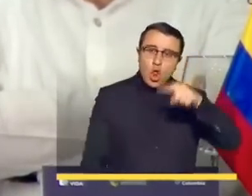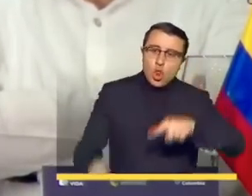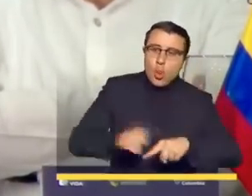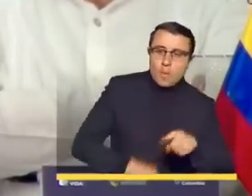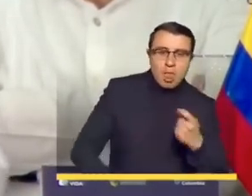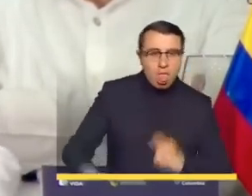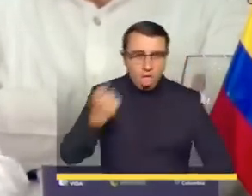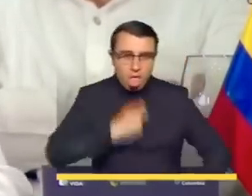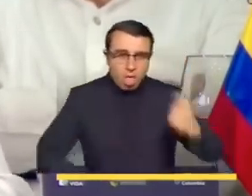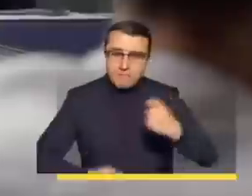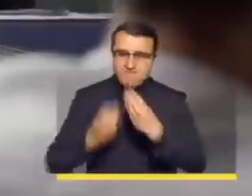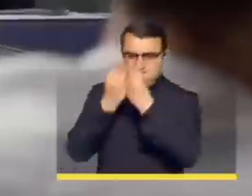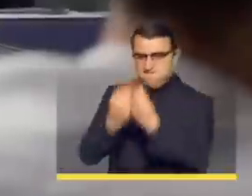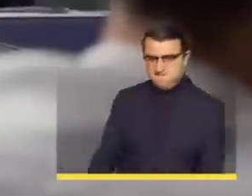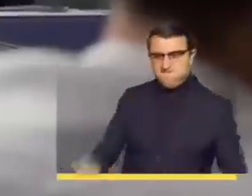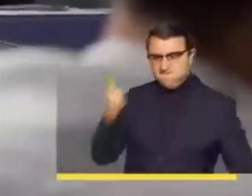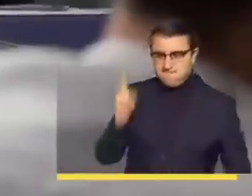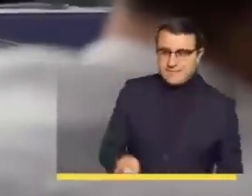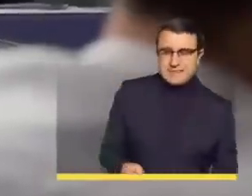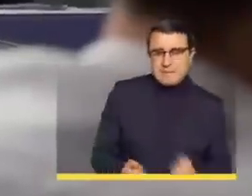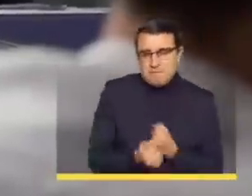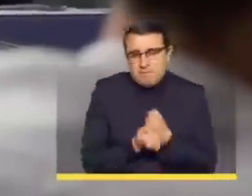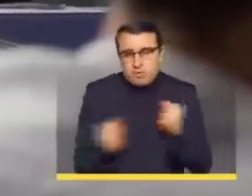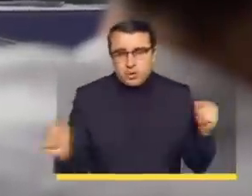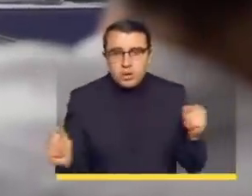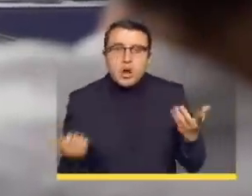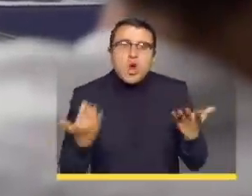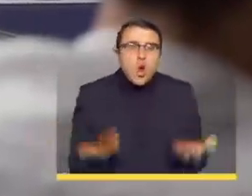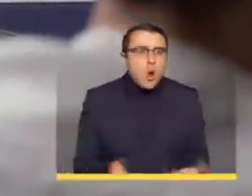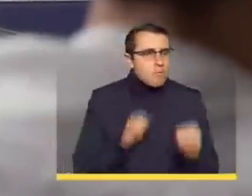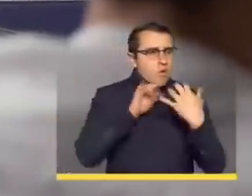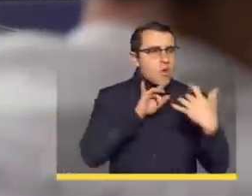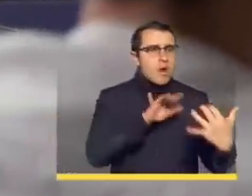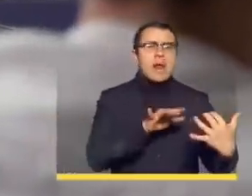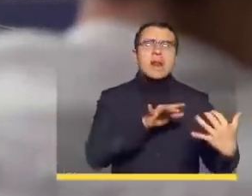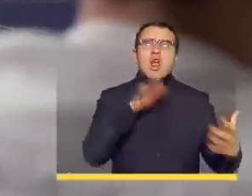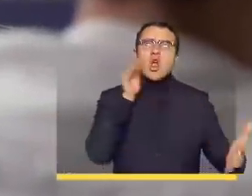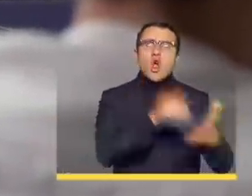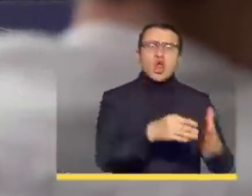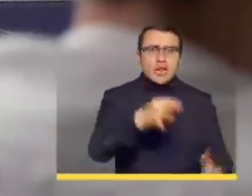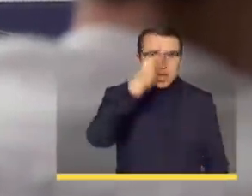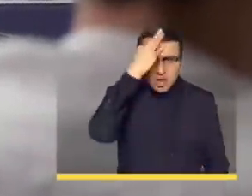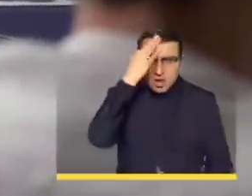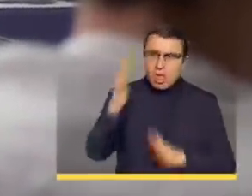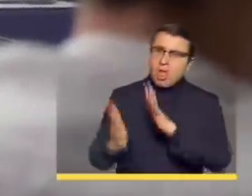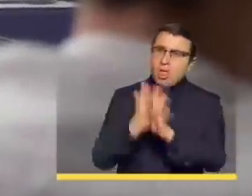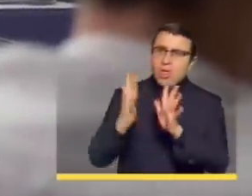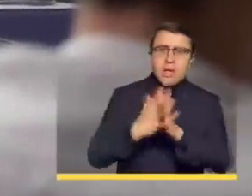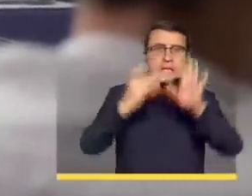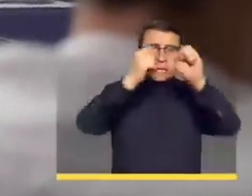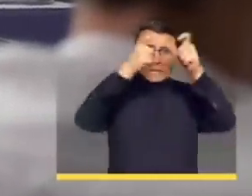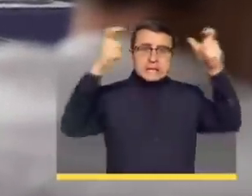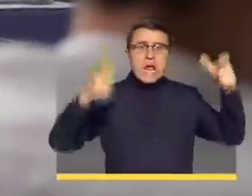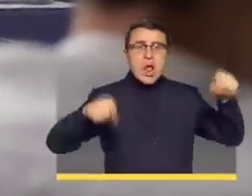mercado, ¿cómo es que aquí en esta política de guerra contra la droga nos dicen que el Estado puede acabar el mercado?